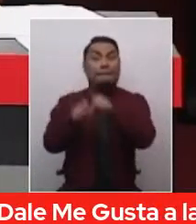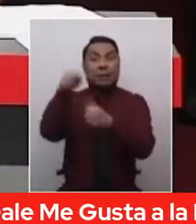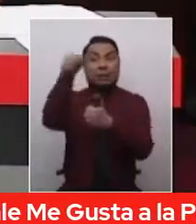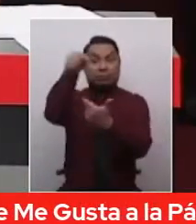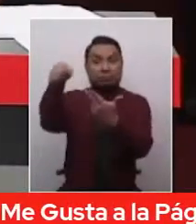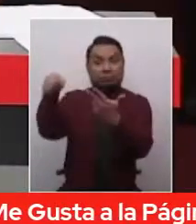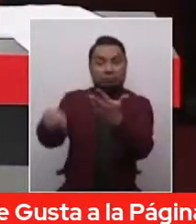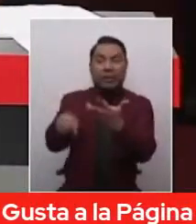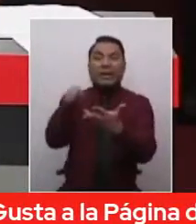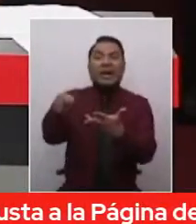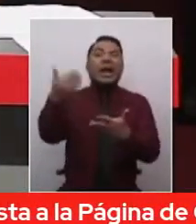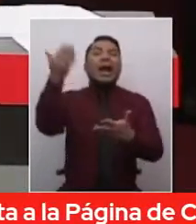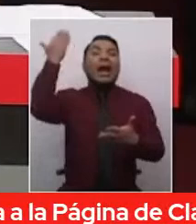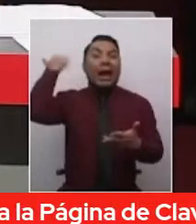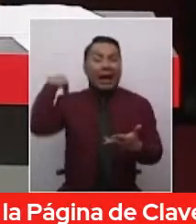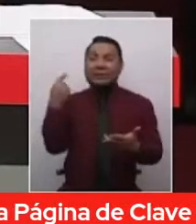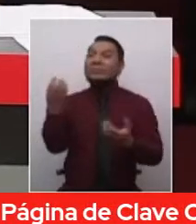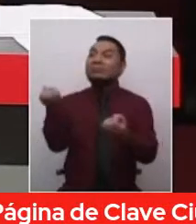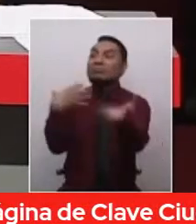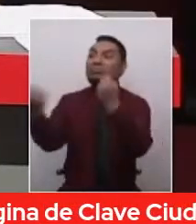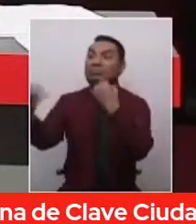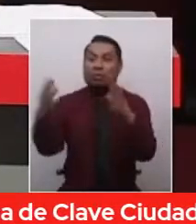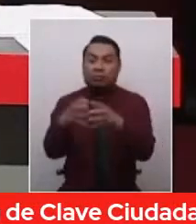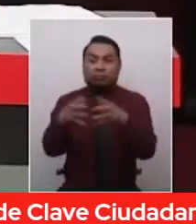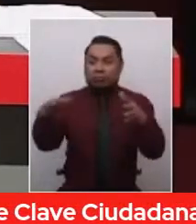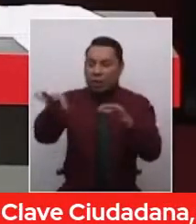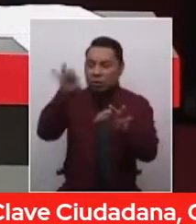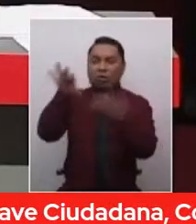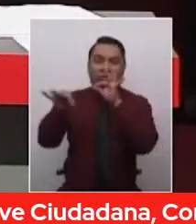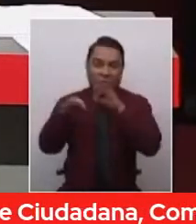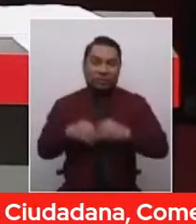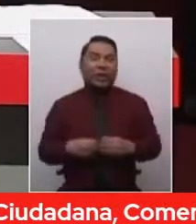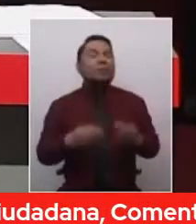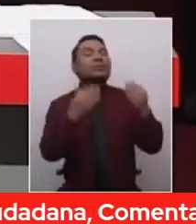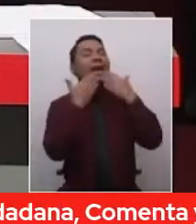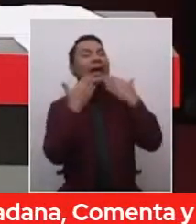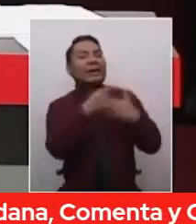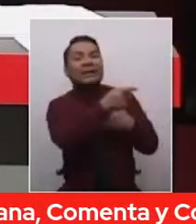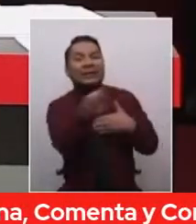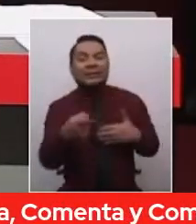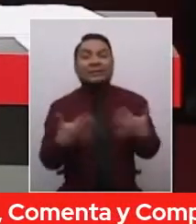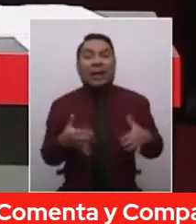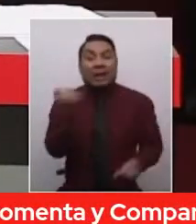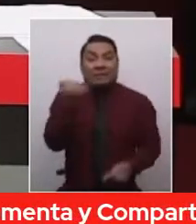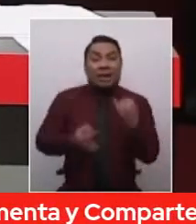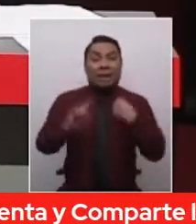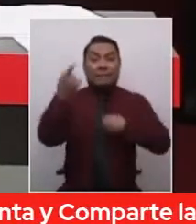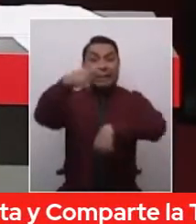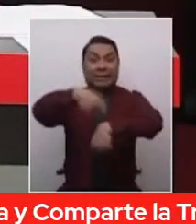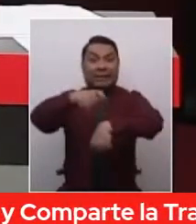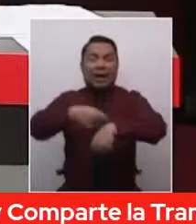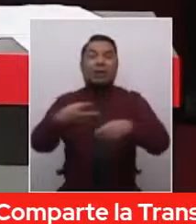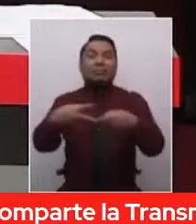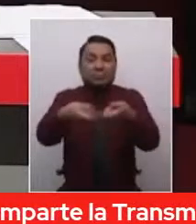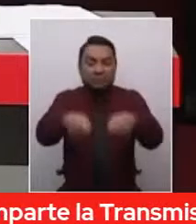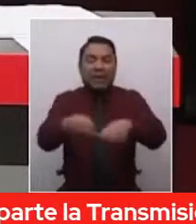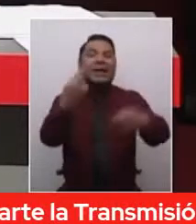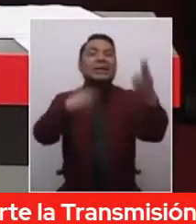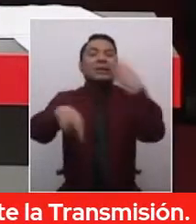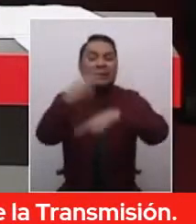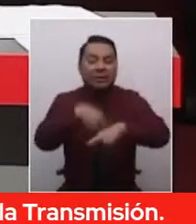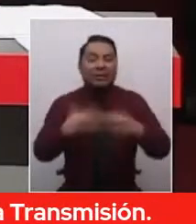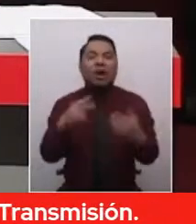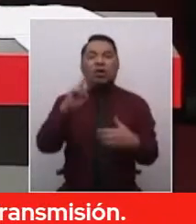ciudadanas son parte de una campaña Pregúntale a tu candidato o a tu candidata. Muchas gracias, candidatos. Termina así este primer bloque. Una pausa y